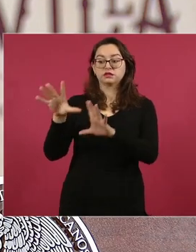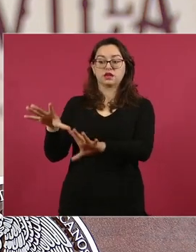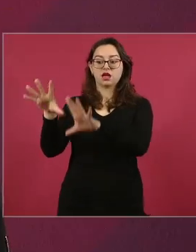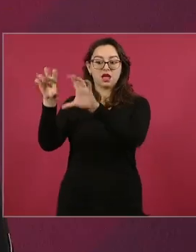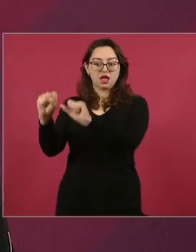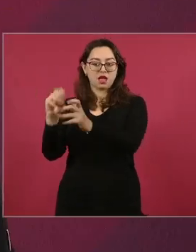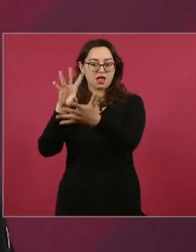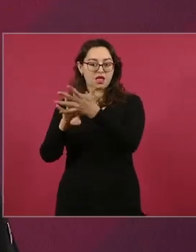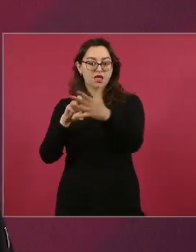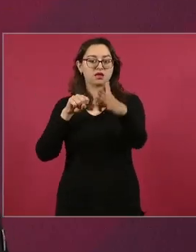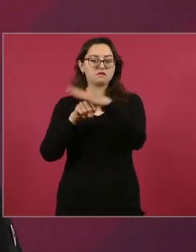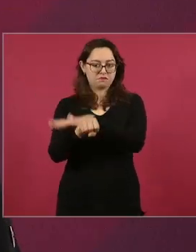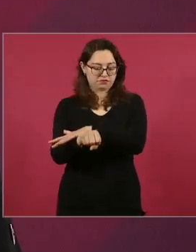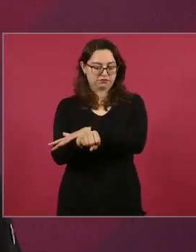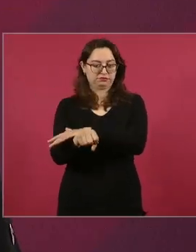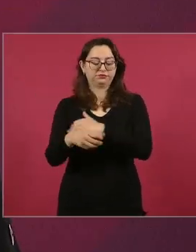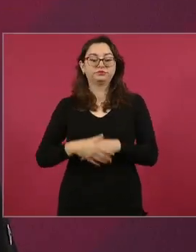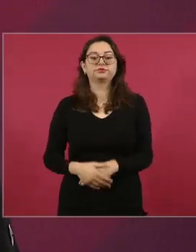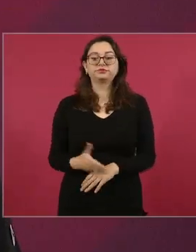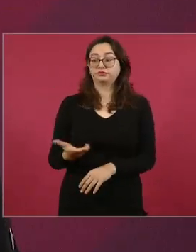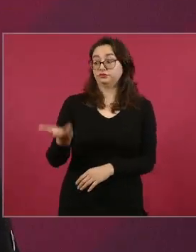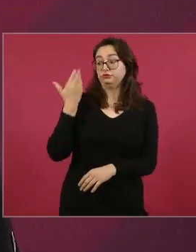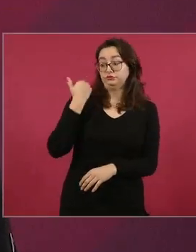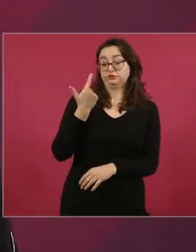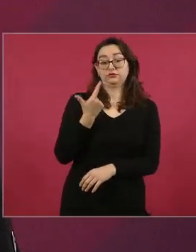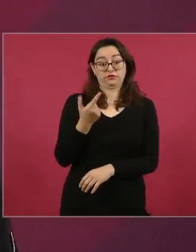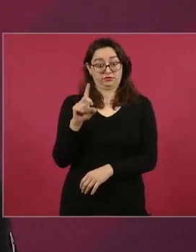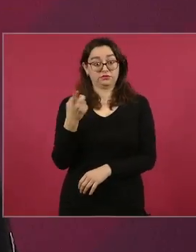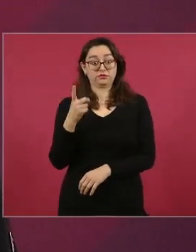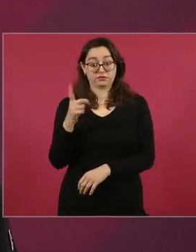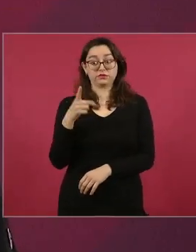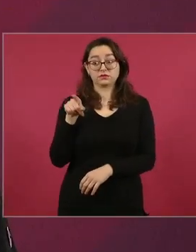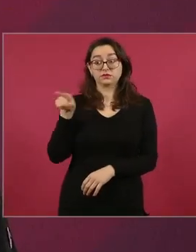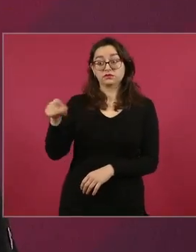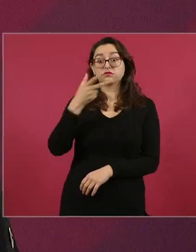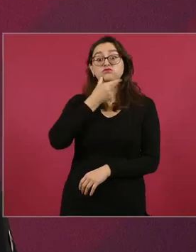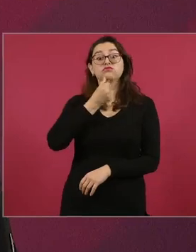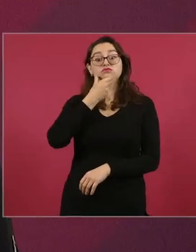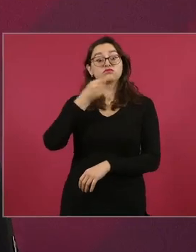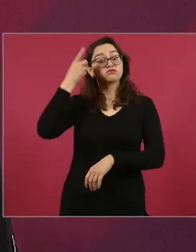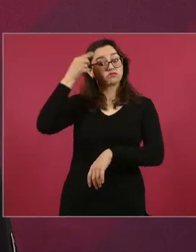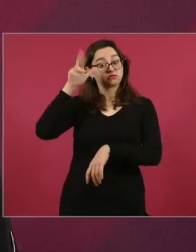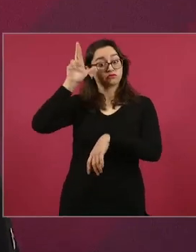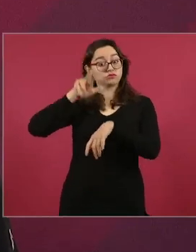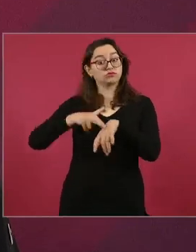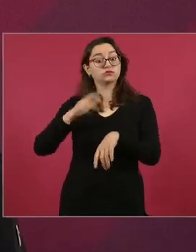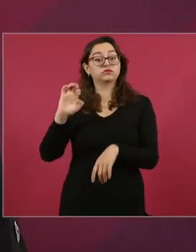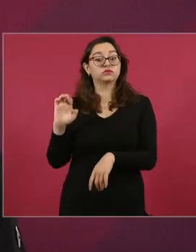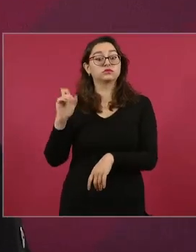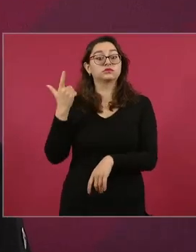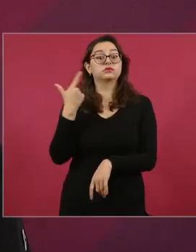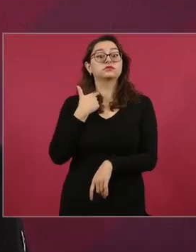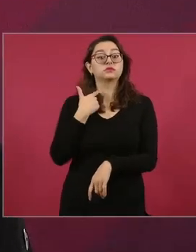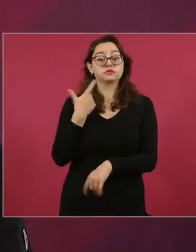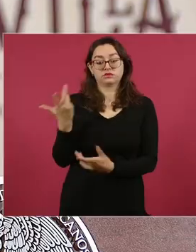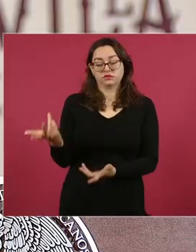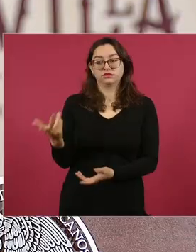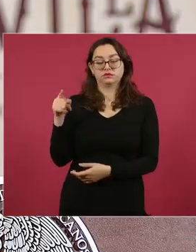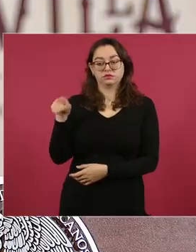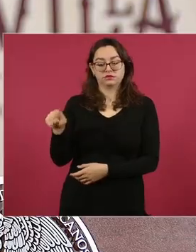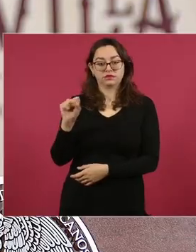de diciembre fue detenido el extitular de la Unidad de Administración y Finanzas de